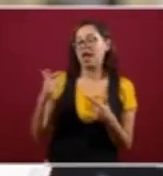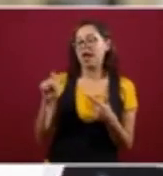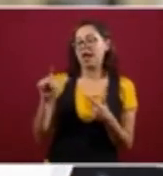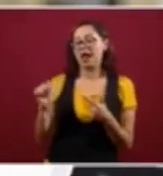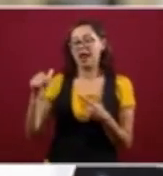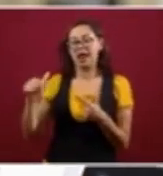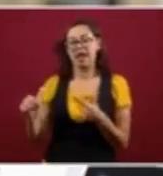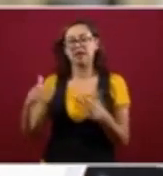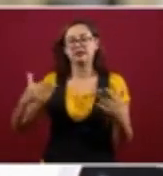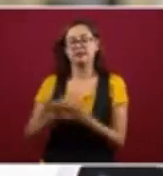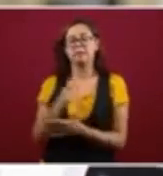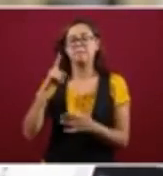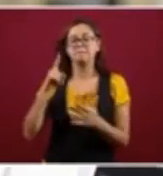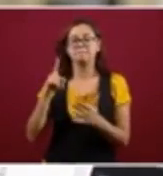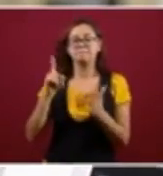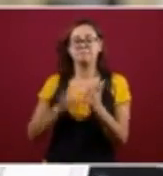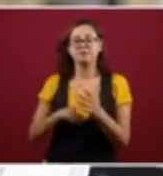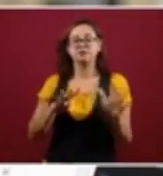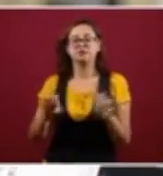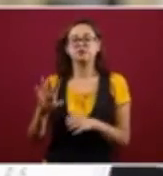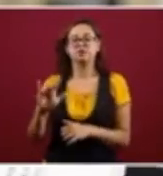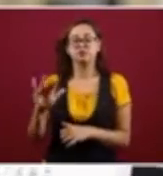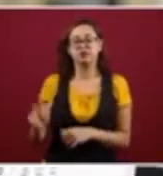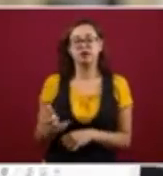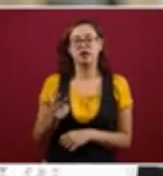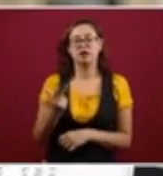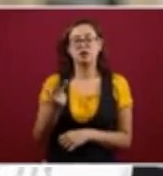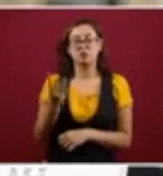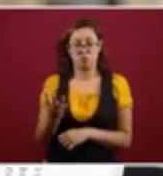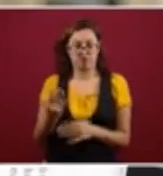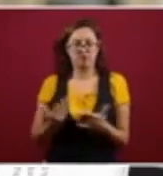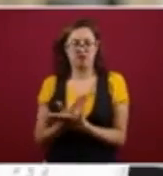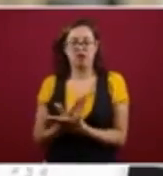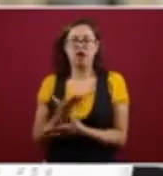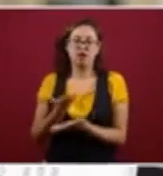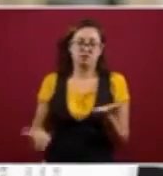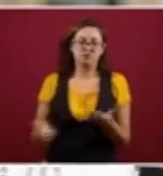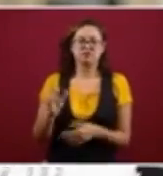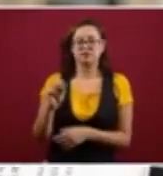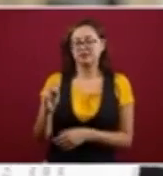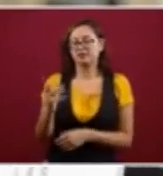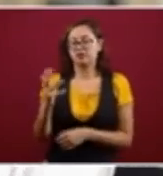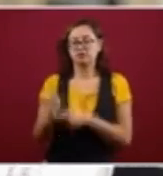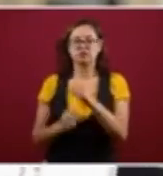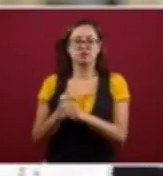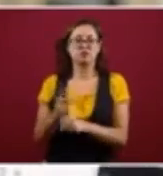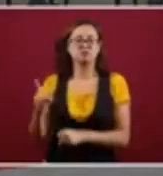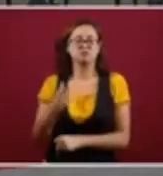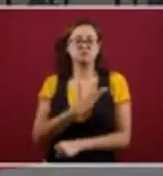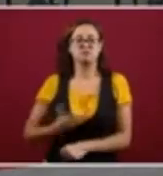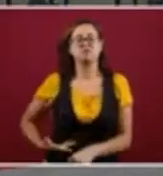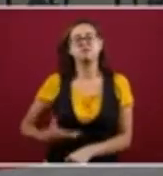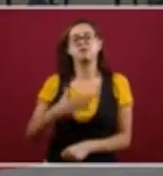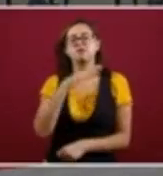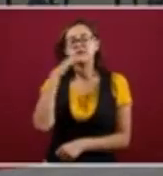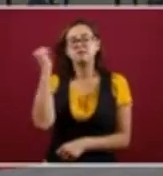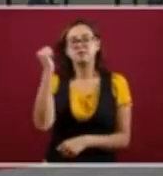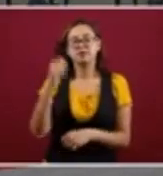el 17 de julio de 1954 y tiene 63 años, canciller de Alemania.